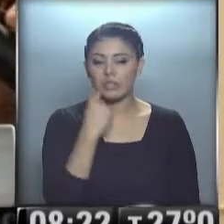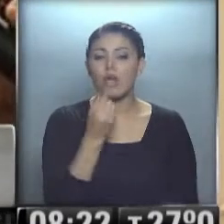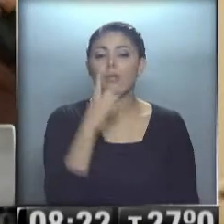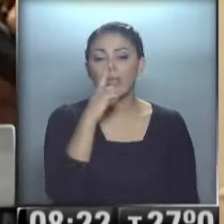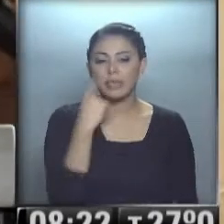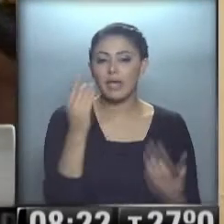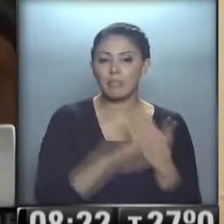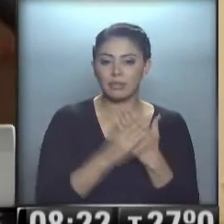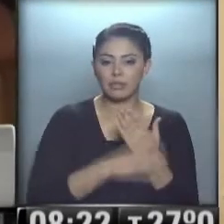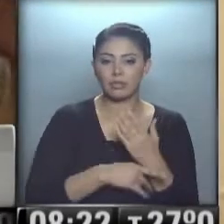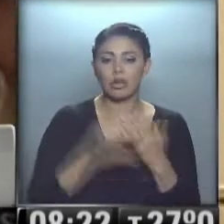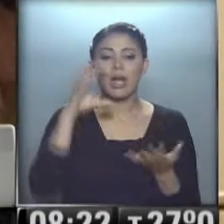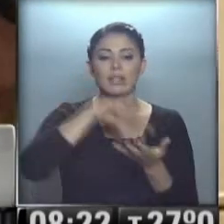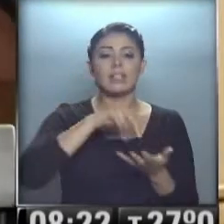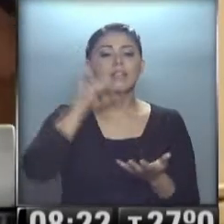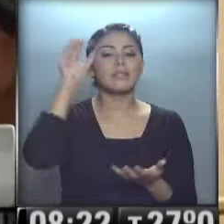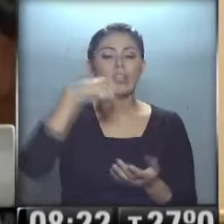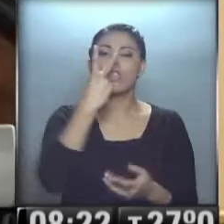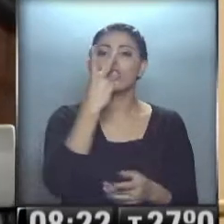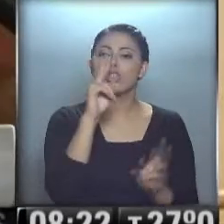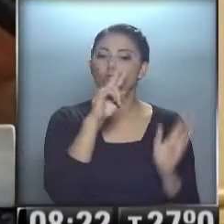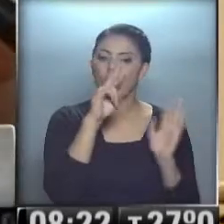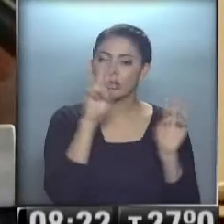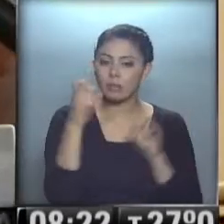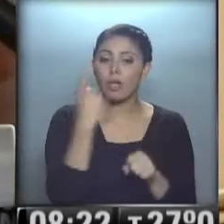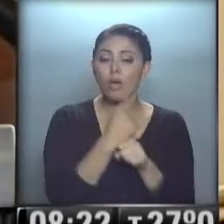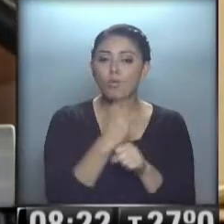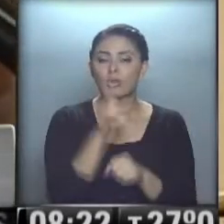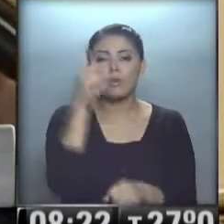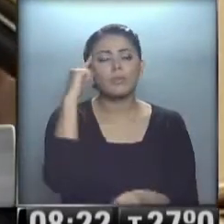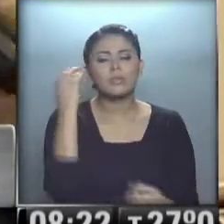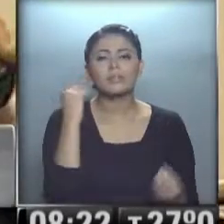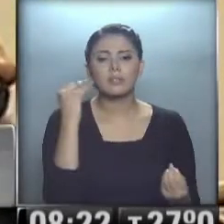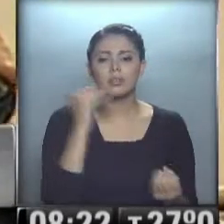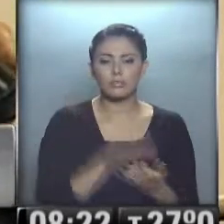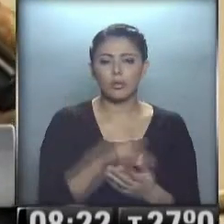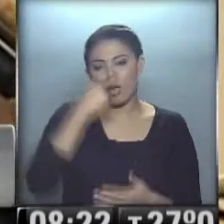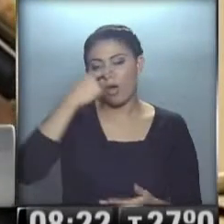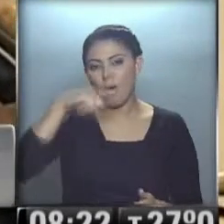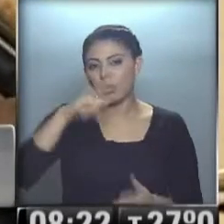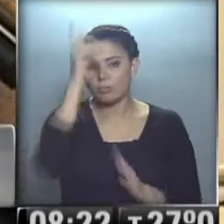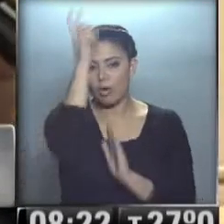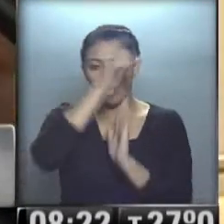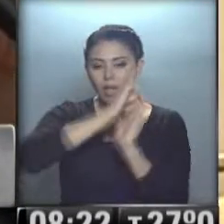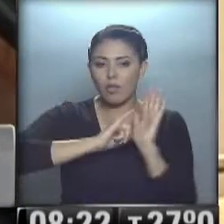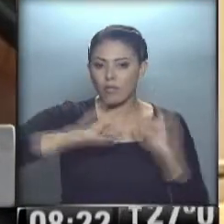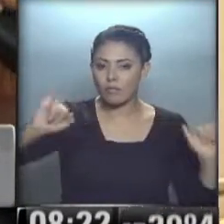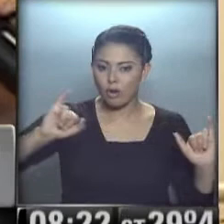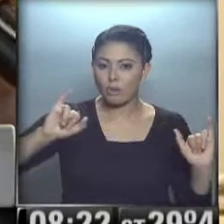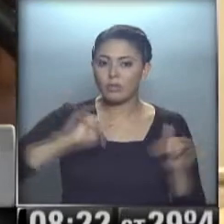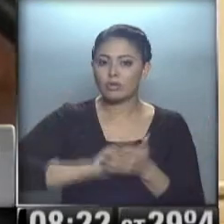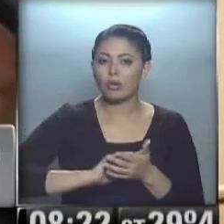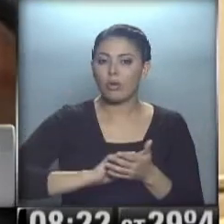Gabriel Eiris, Agencia de Noticias Telam. Dos cuestiones me gustaría consultarlo. Una, su impresión sobre el último informe que se conoció del Observatorio de la Deuda